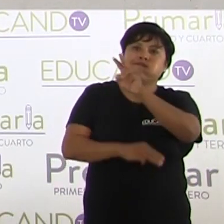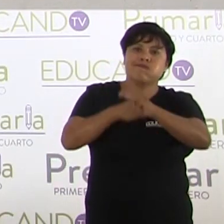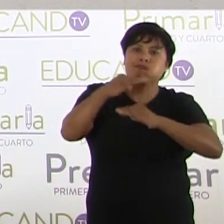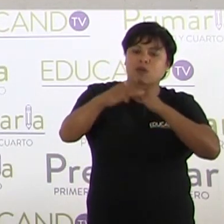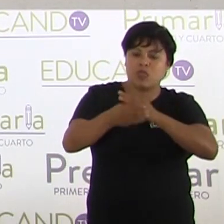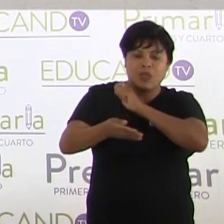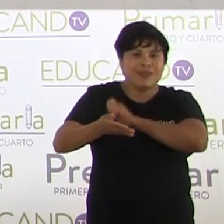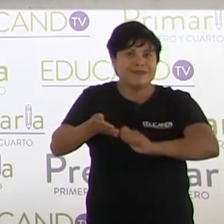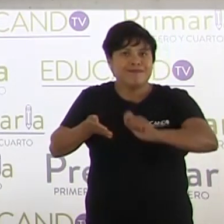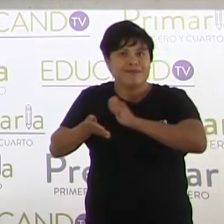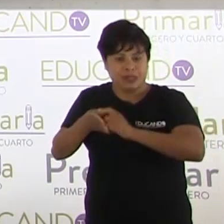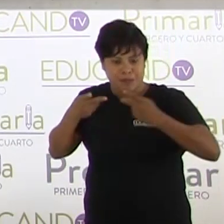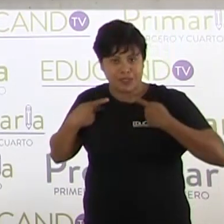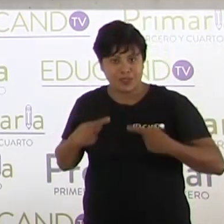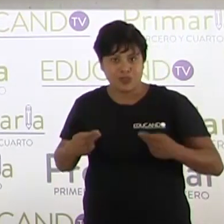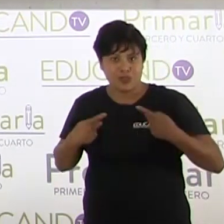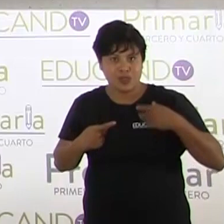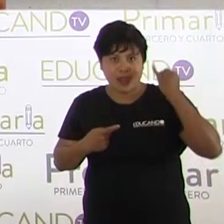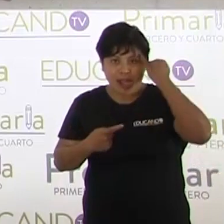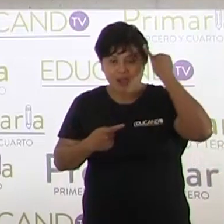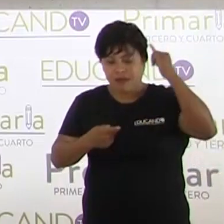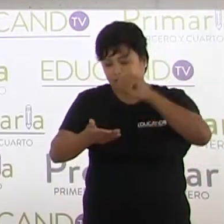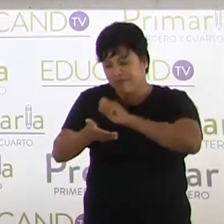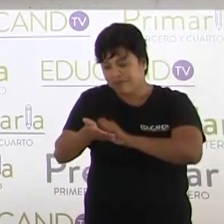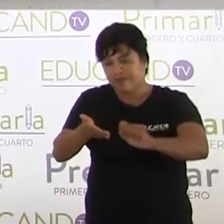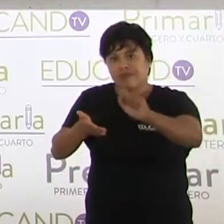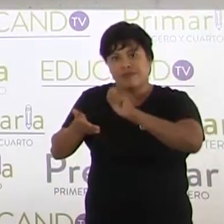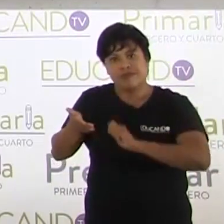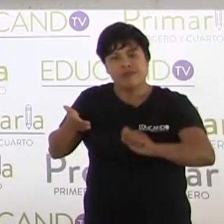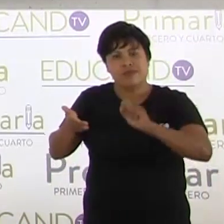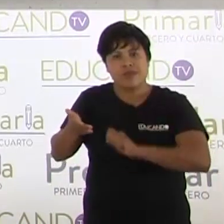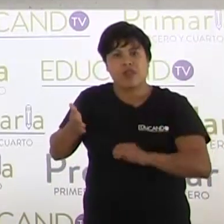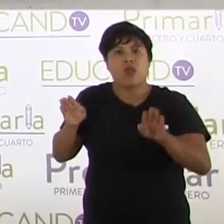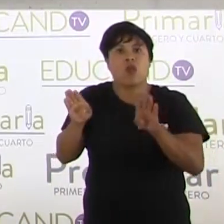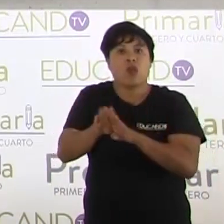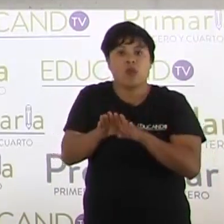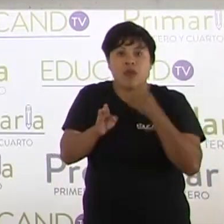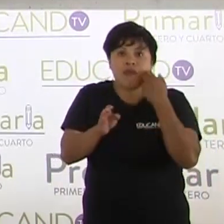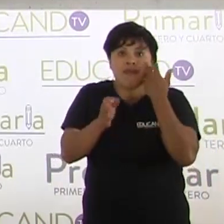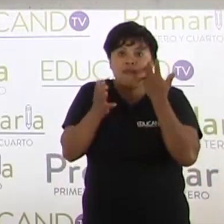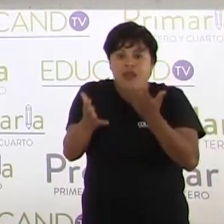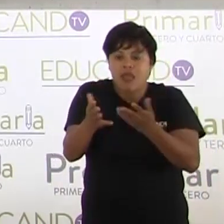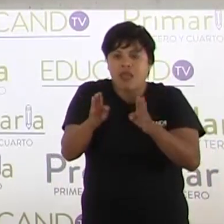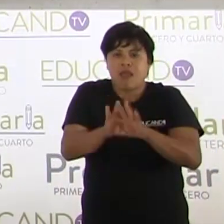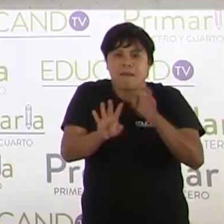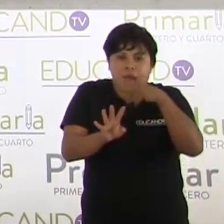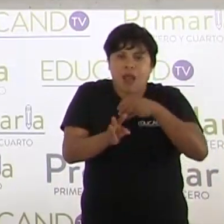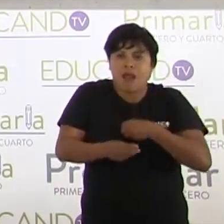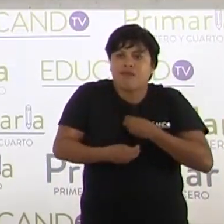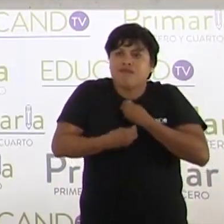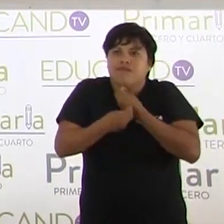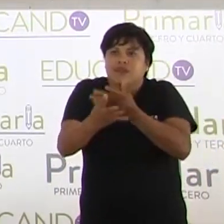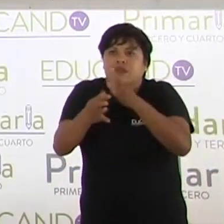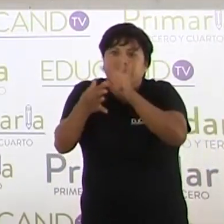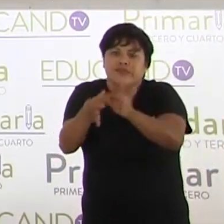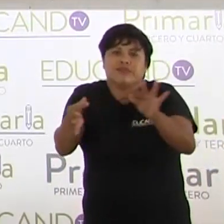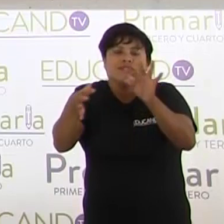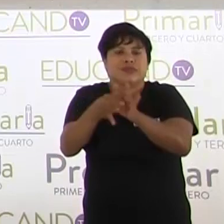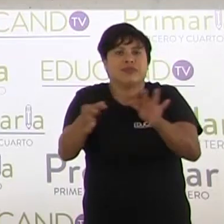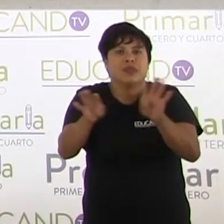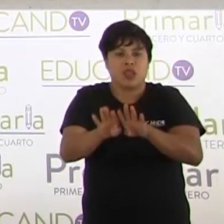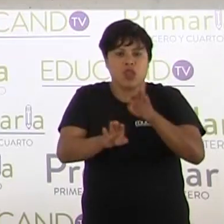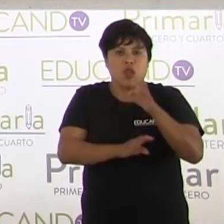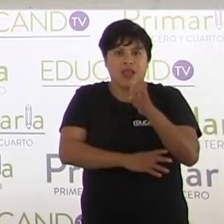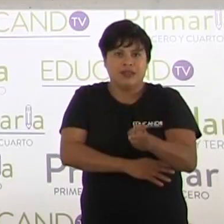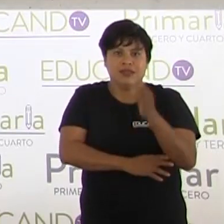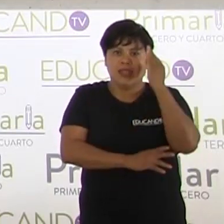que estos autores quisieran o lo dirigen en su momento